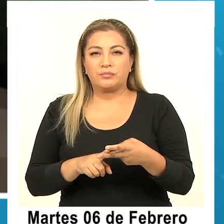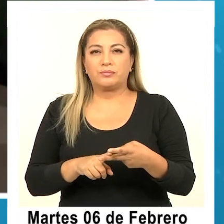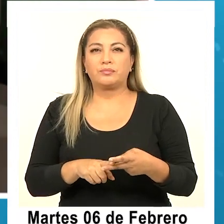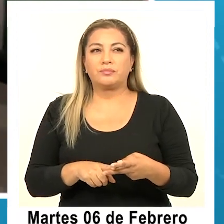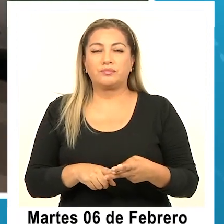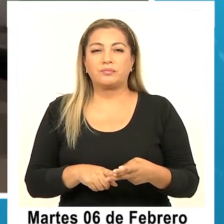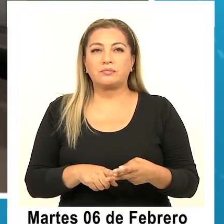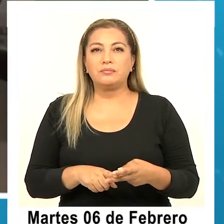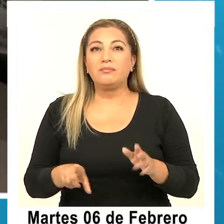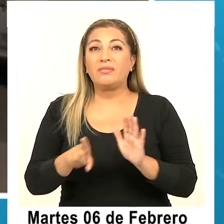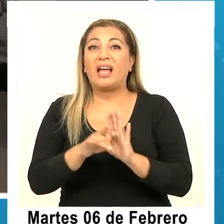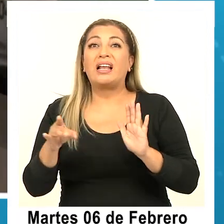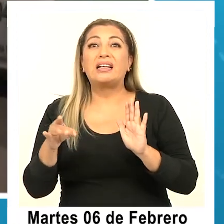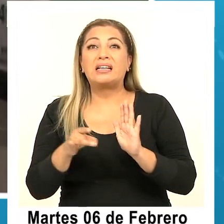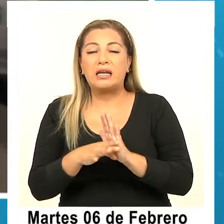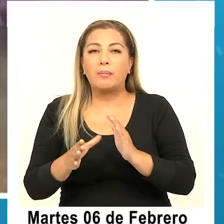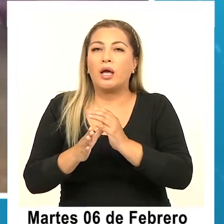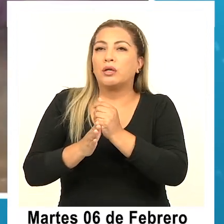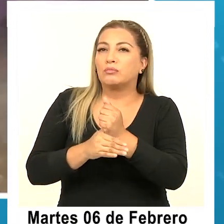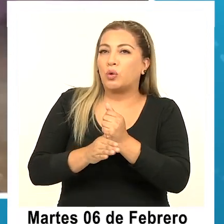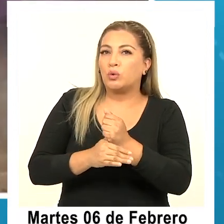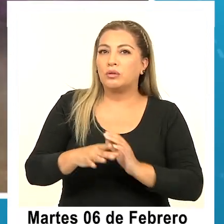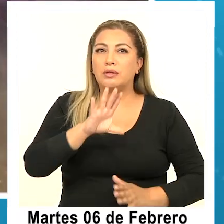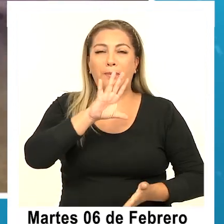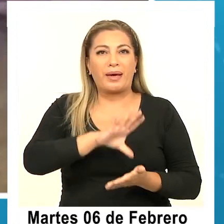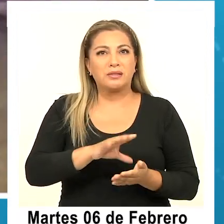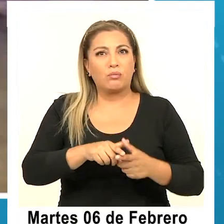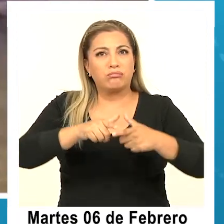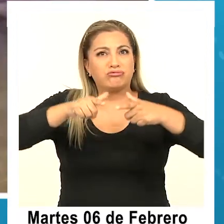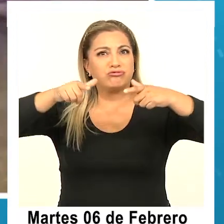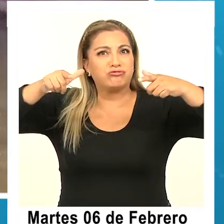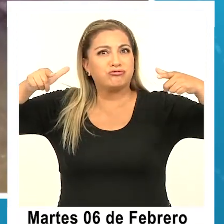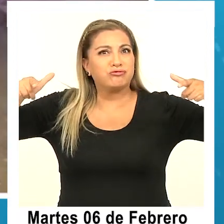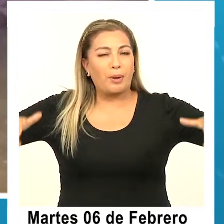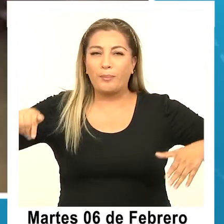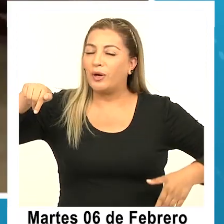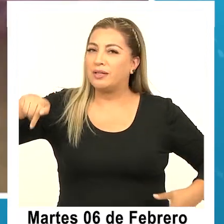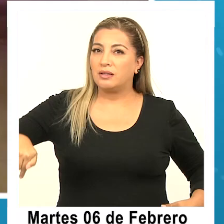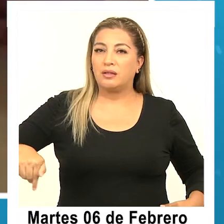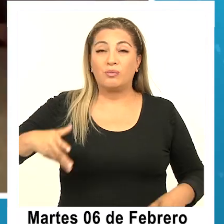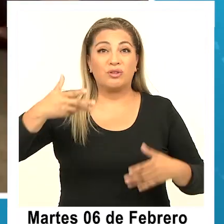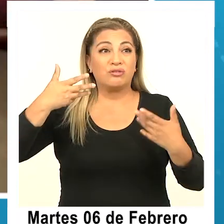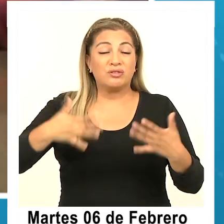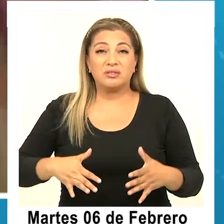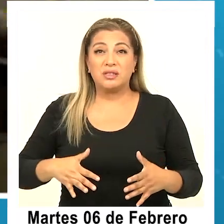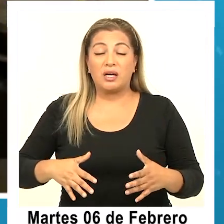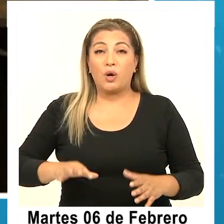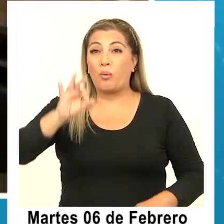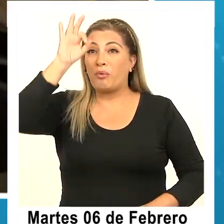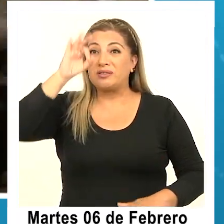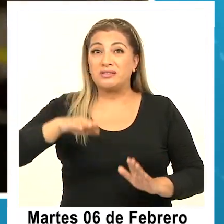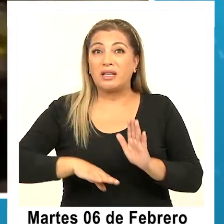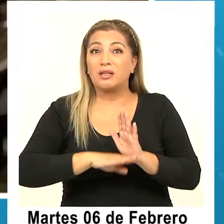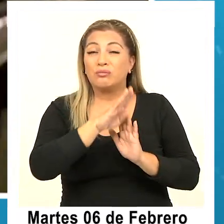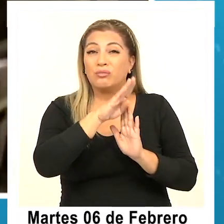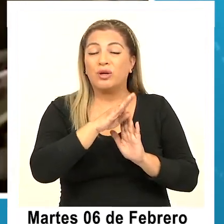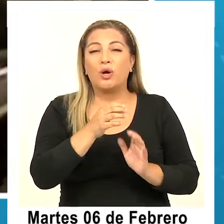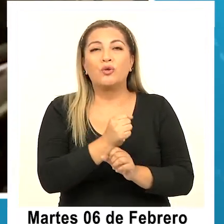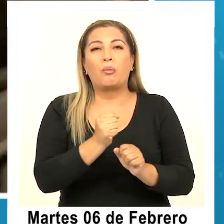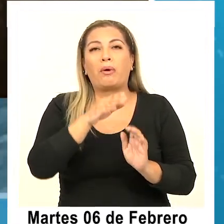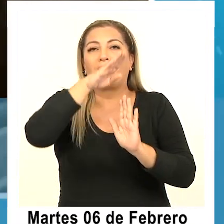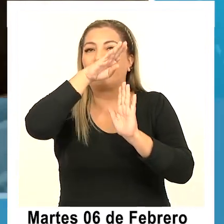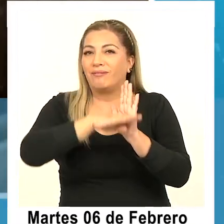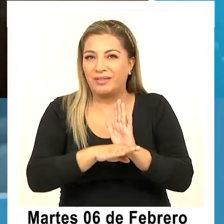el crimen organizado, la corrupción en este país ha crecido de manera exponencial y una vez que tú alcanzas un cierto piso, después es muy difícil hacer marcha